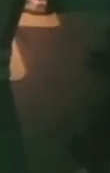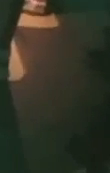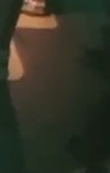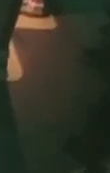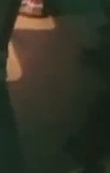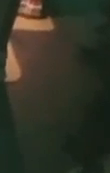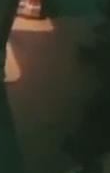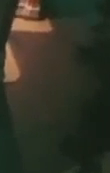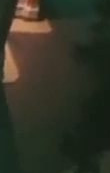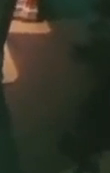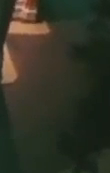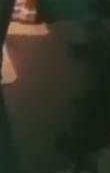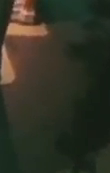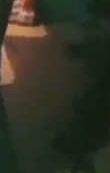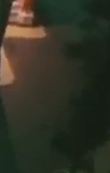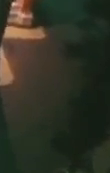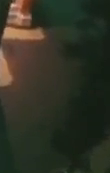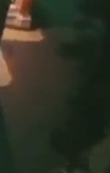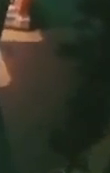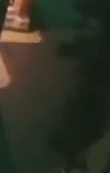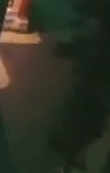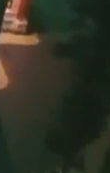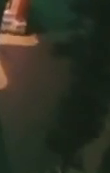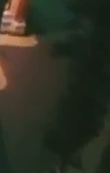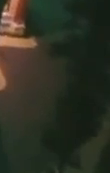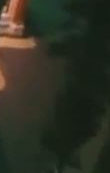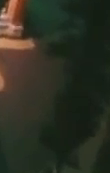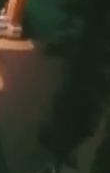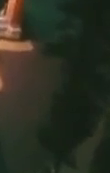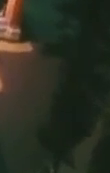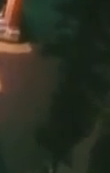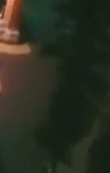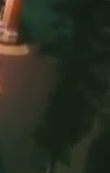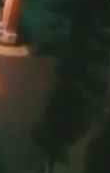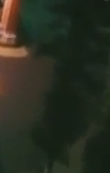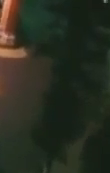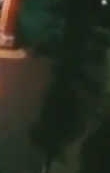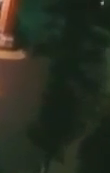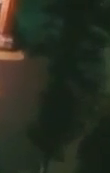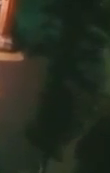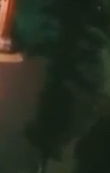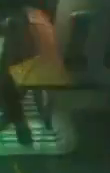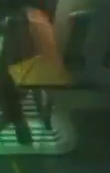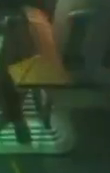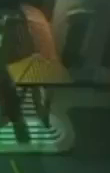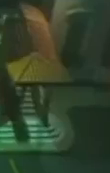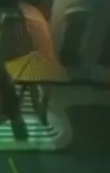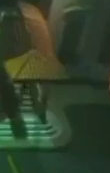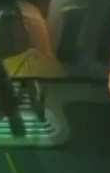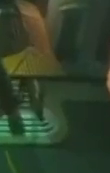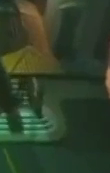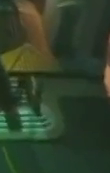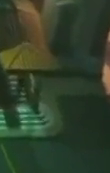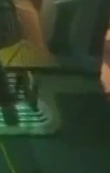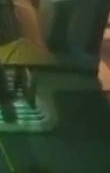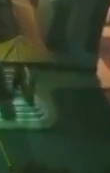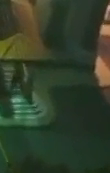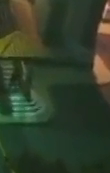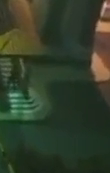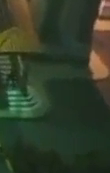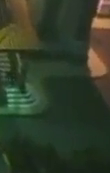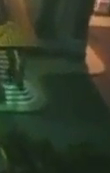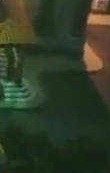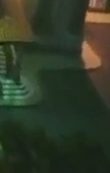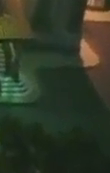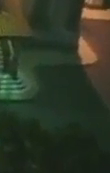Sí, muchísimas gracias por un nuevo contacto informativo que establecemos desde el Palacio de Miraflores a propósito de la visita oficial del